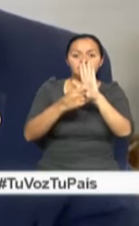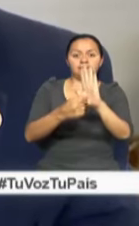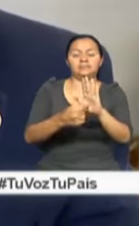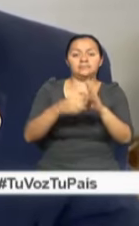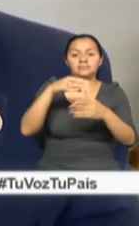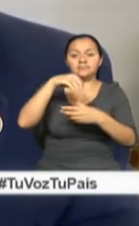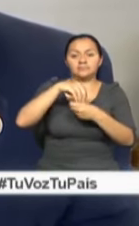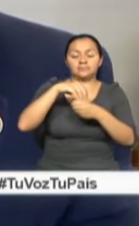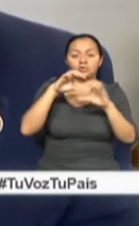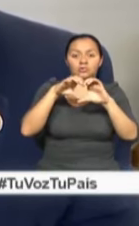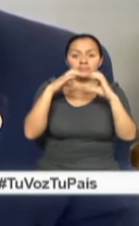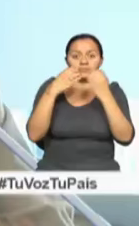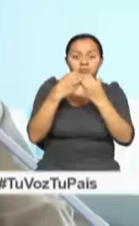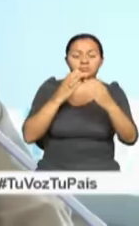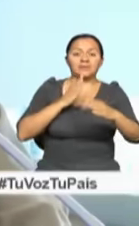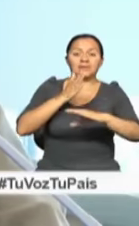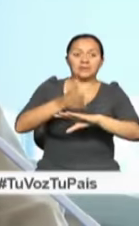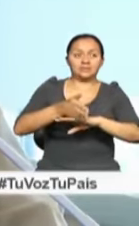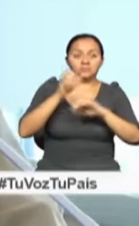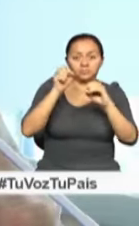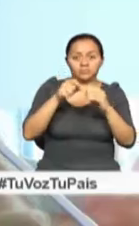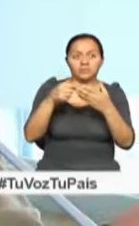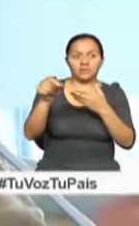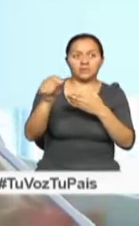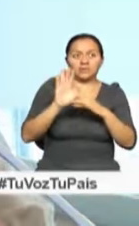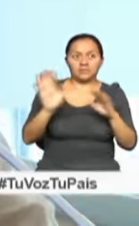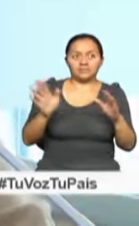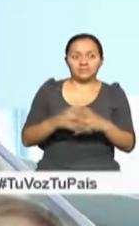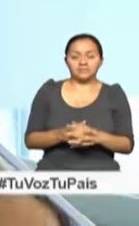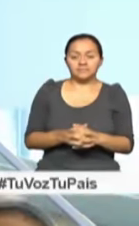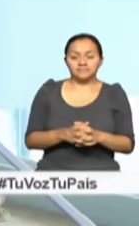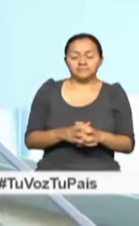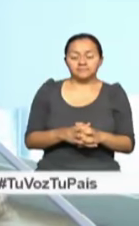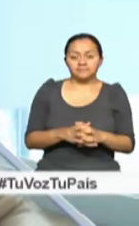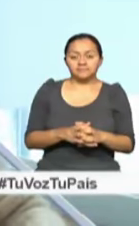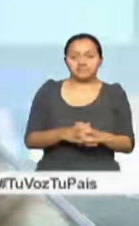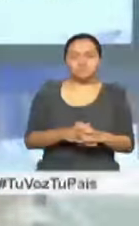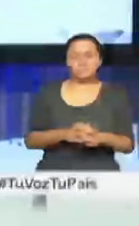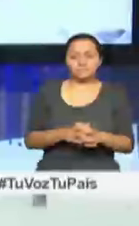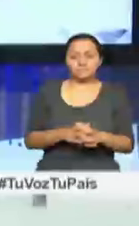de la comisión y posteriormente poder aprobarlo.